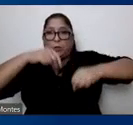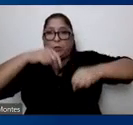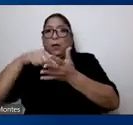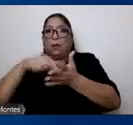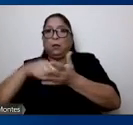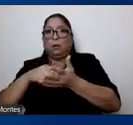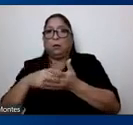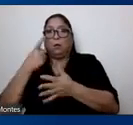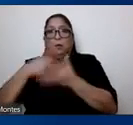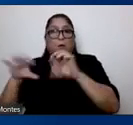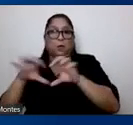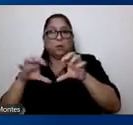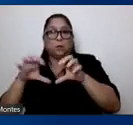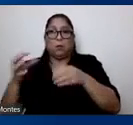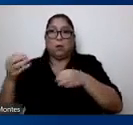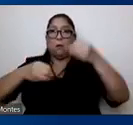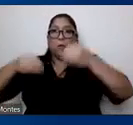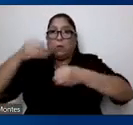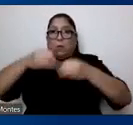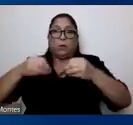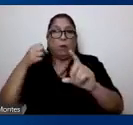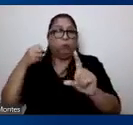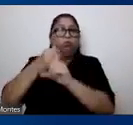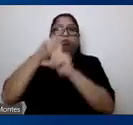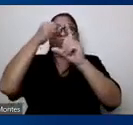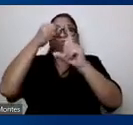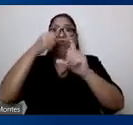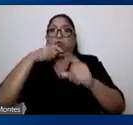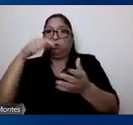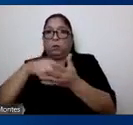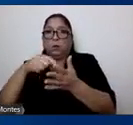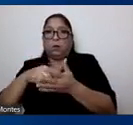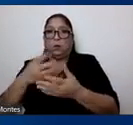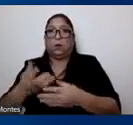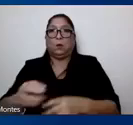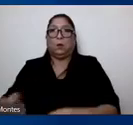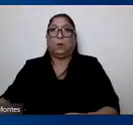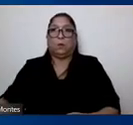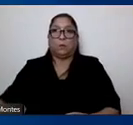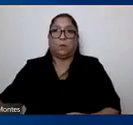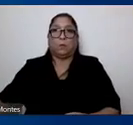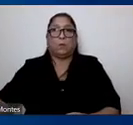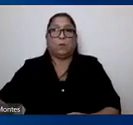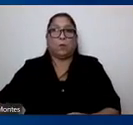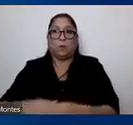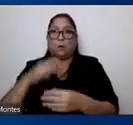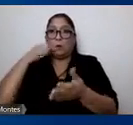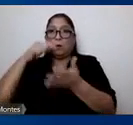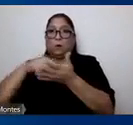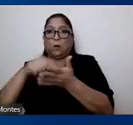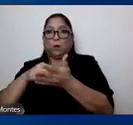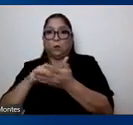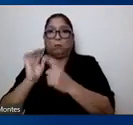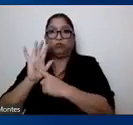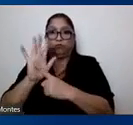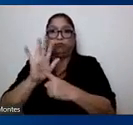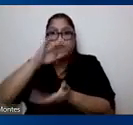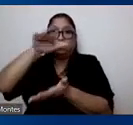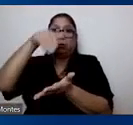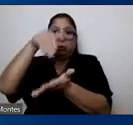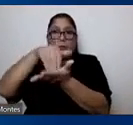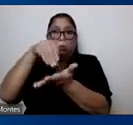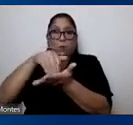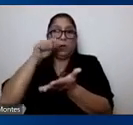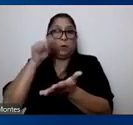era incrementar el impacto de la detonación. Como podemos ver, este es el punto central de la detonación